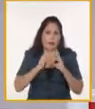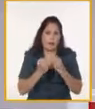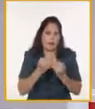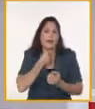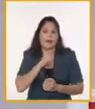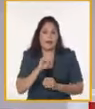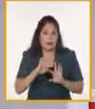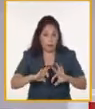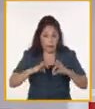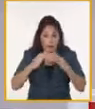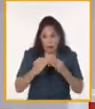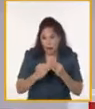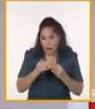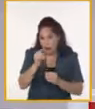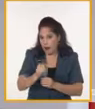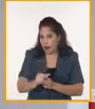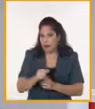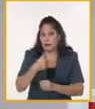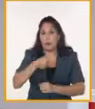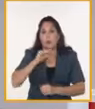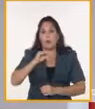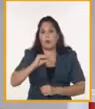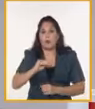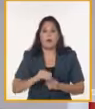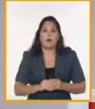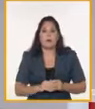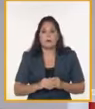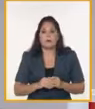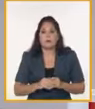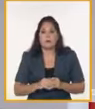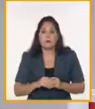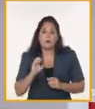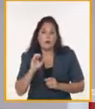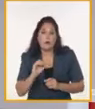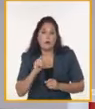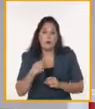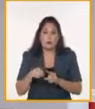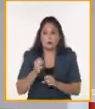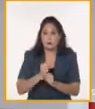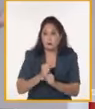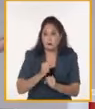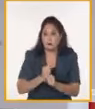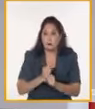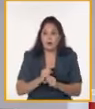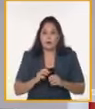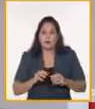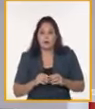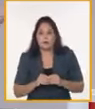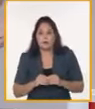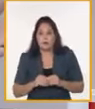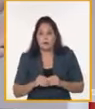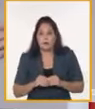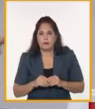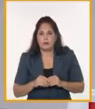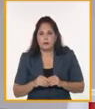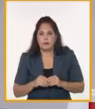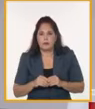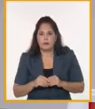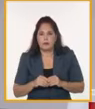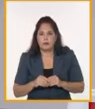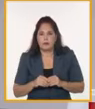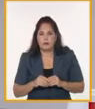ese familiar está jubilado o si ese familiar tiene otro trabajo eh el familiar no